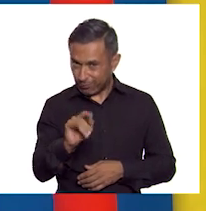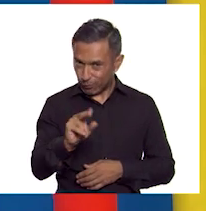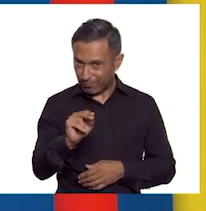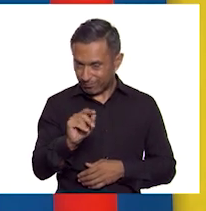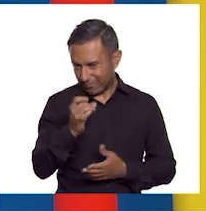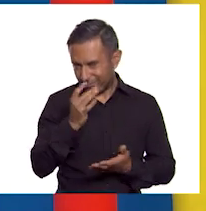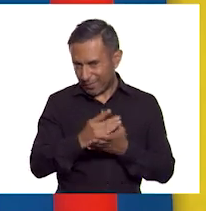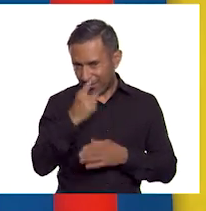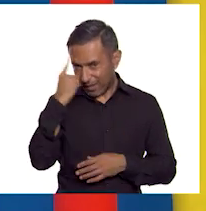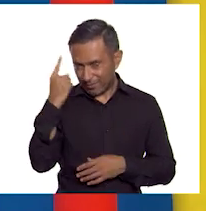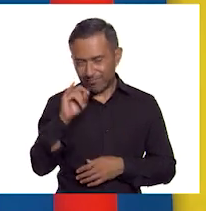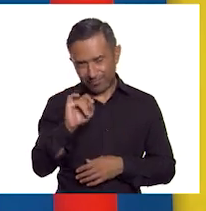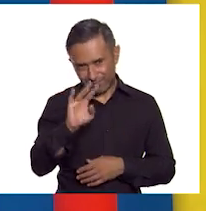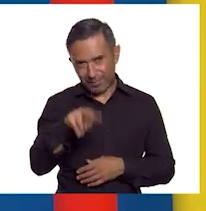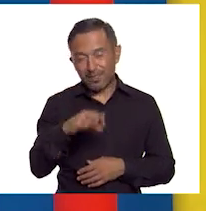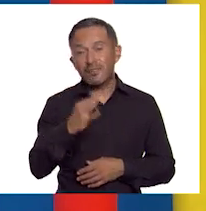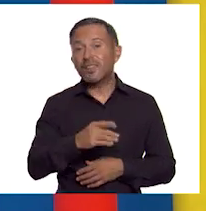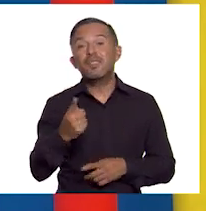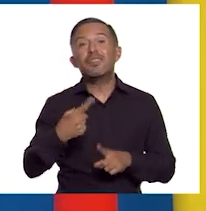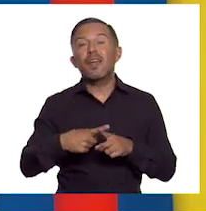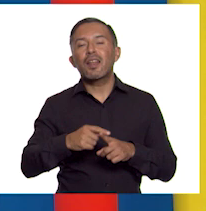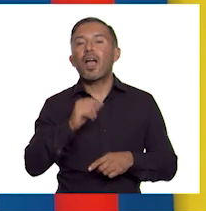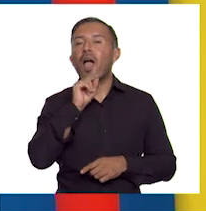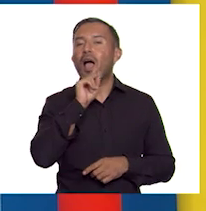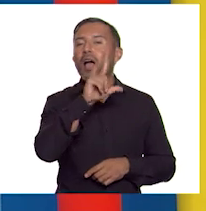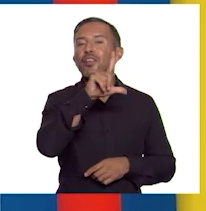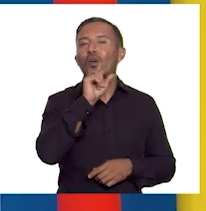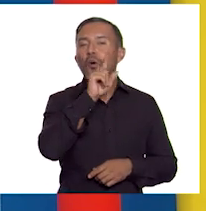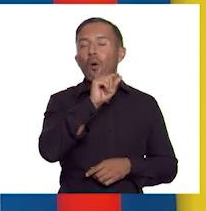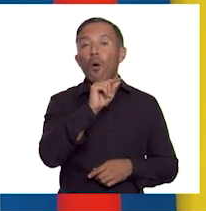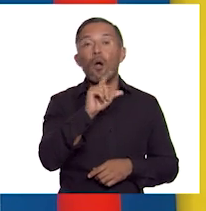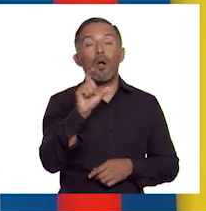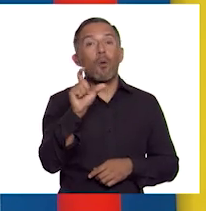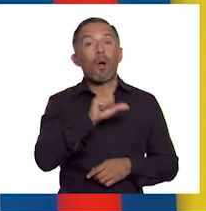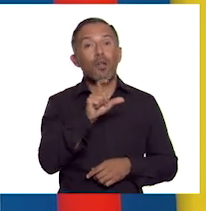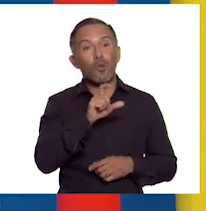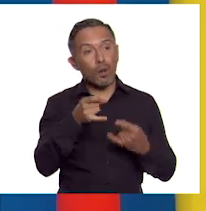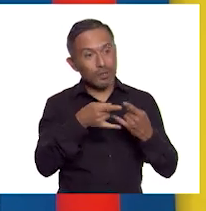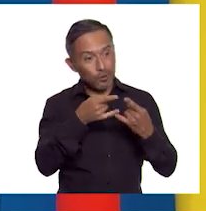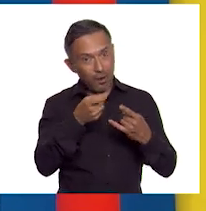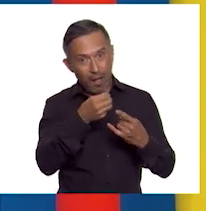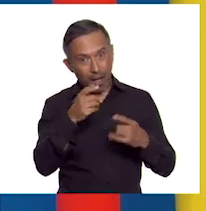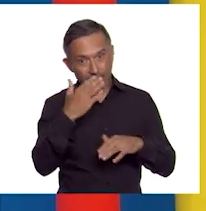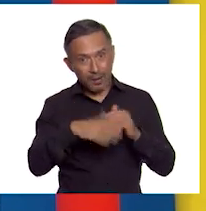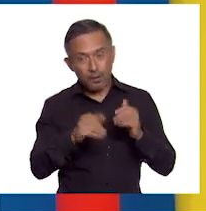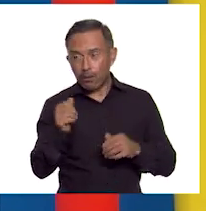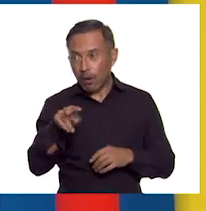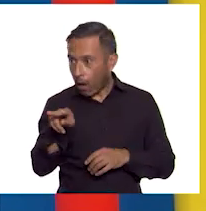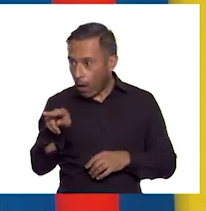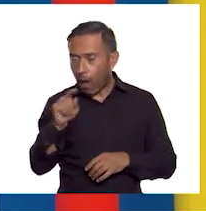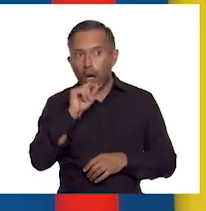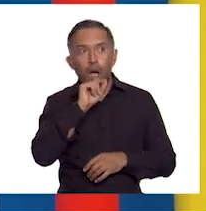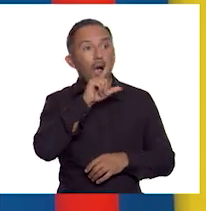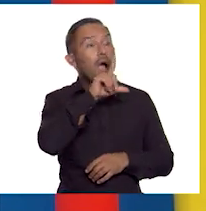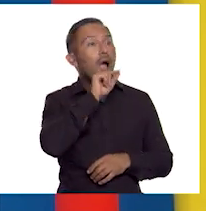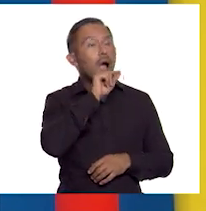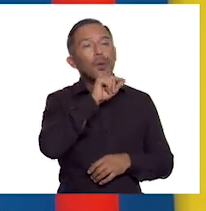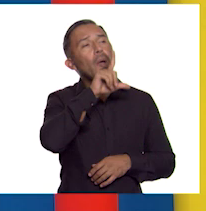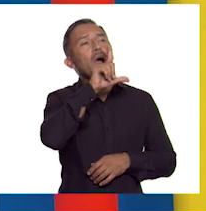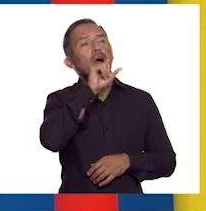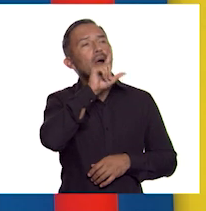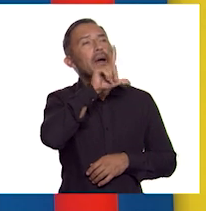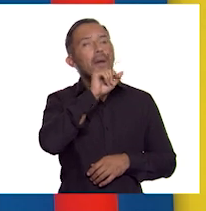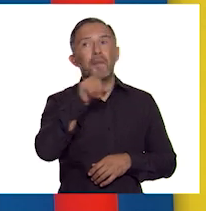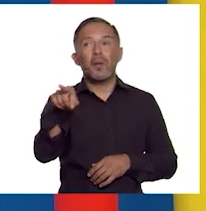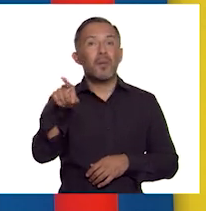sí, efectivamente. Es el gallo que al final de cada episodio canta más bien, kikiriki, para anunciar la llegada de la